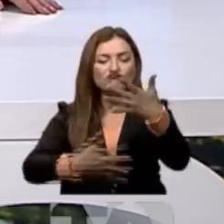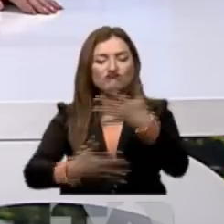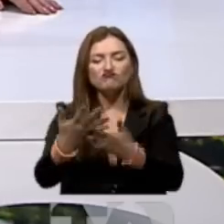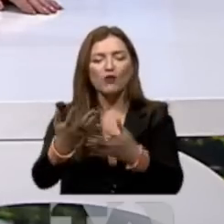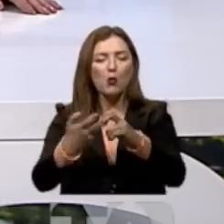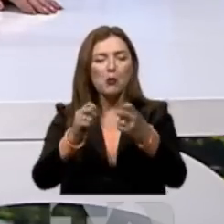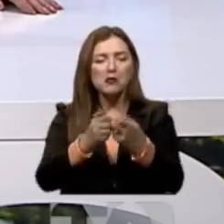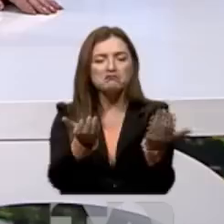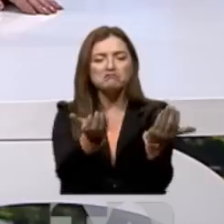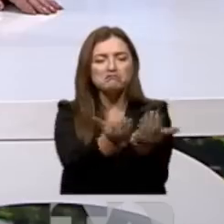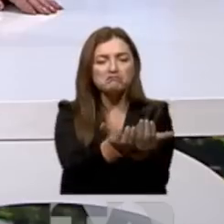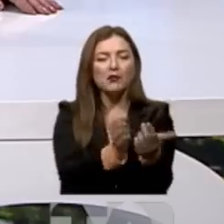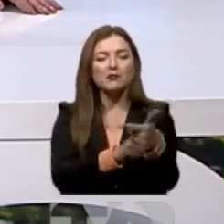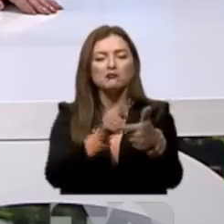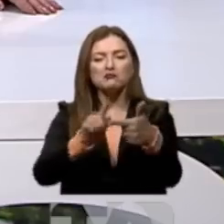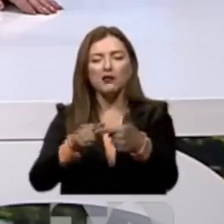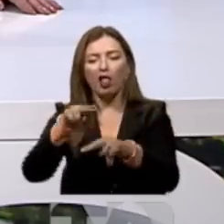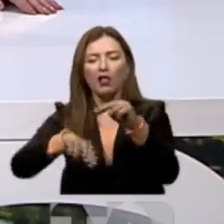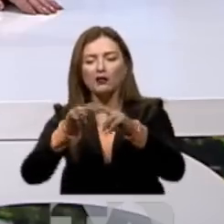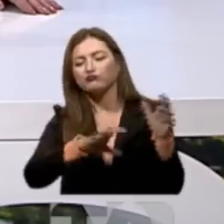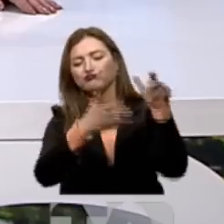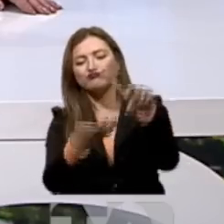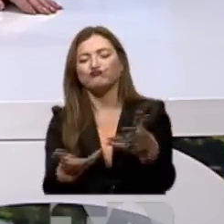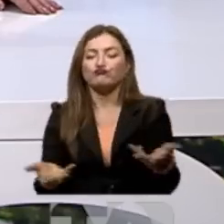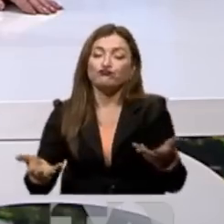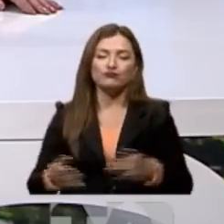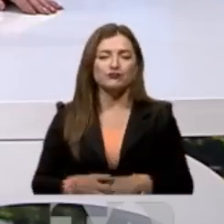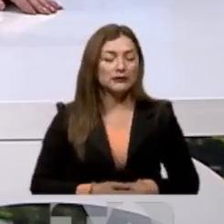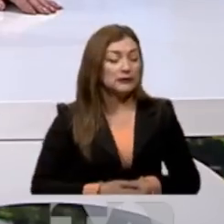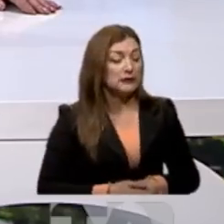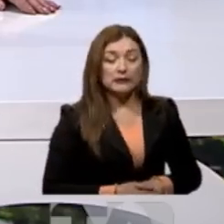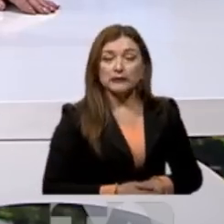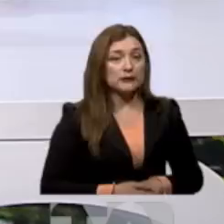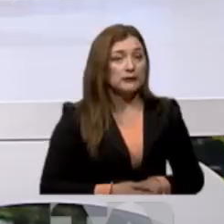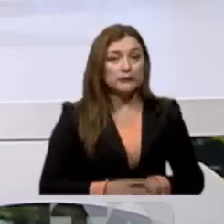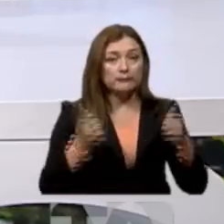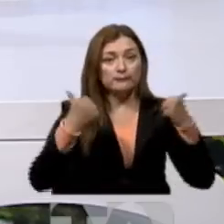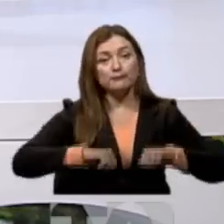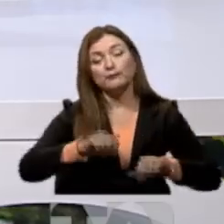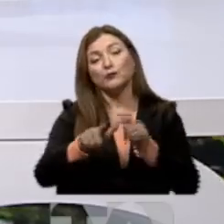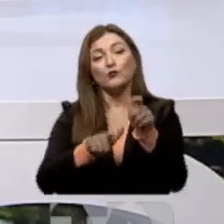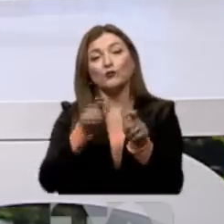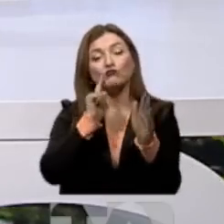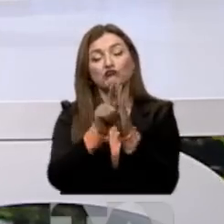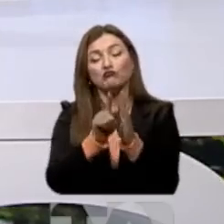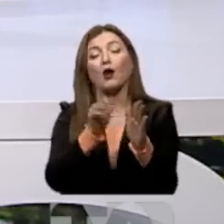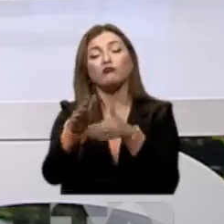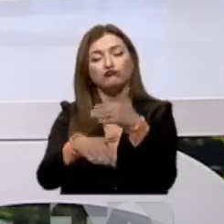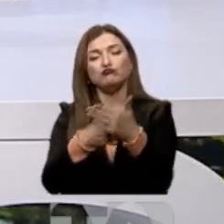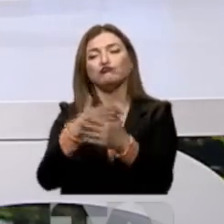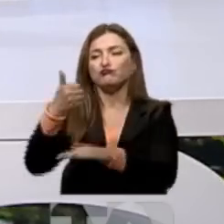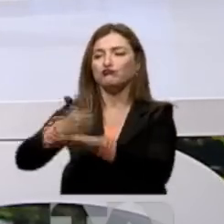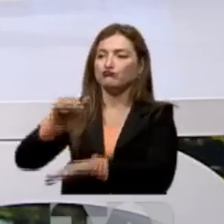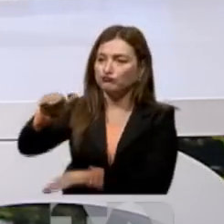el tema de la basura, de los escombros en las quebradas. Así es triste la realidad que viven los vecinos, sin embargo la denuncia está puesta para